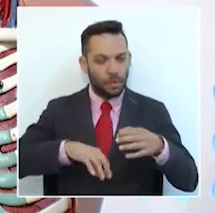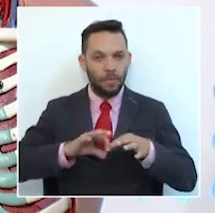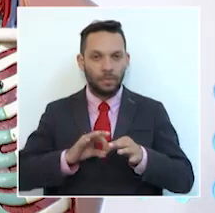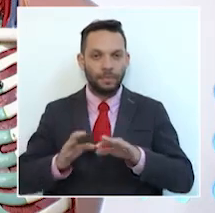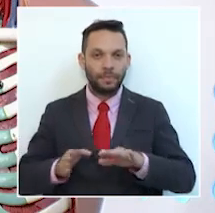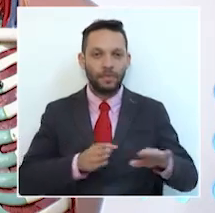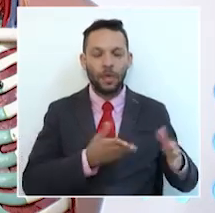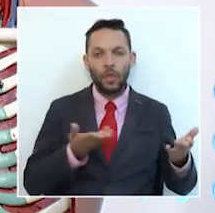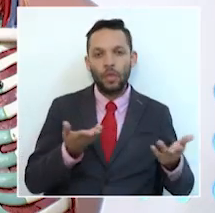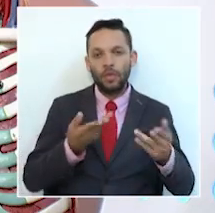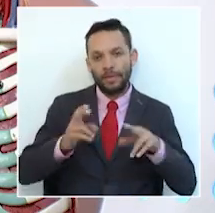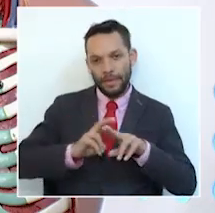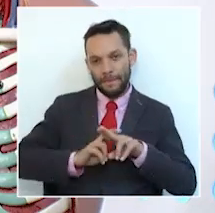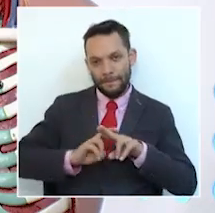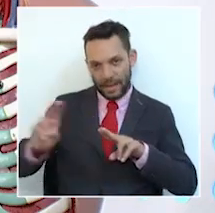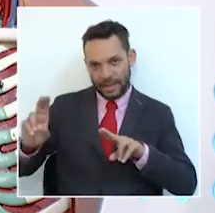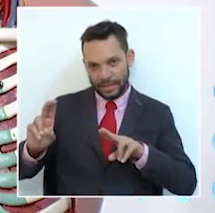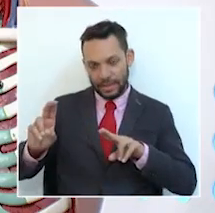cabo en manizales